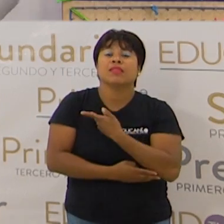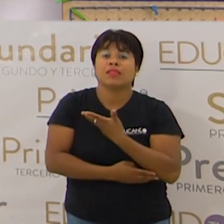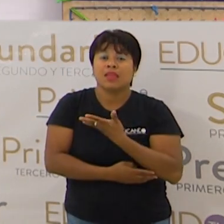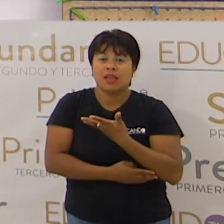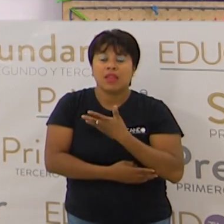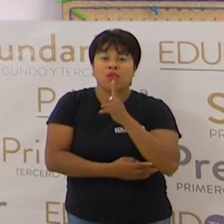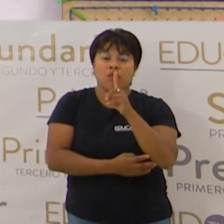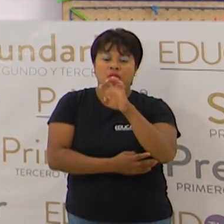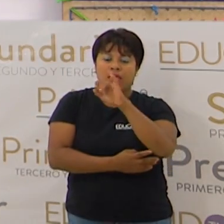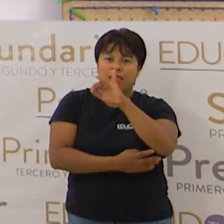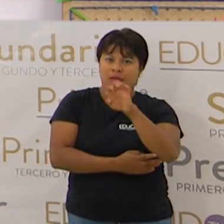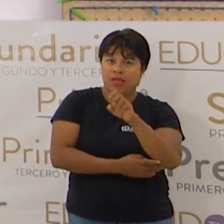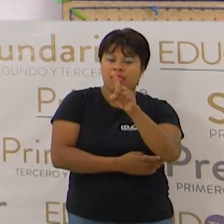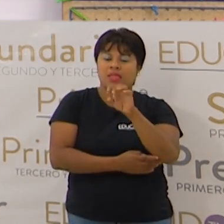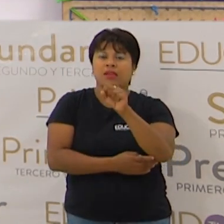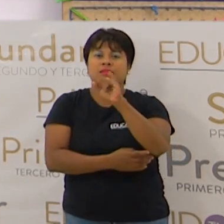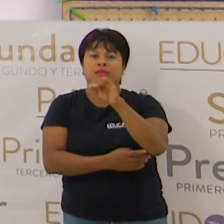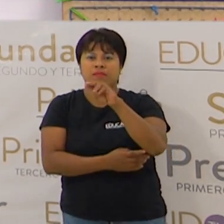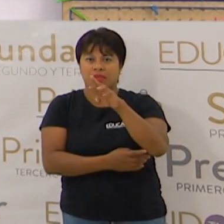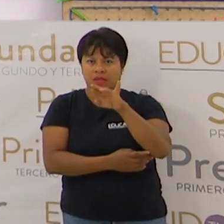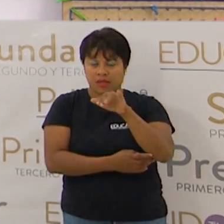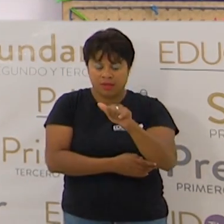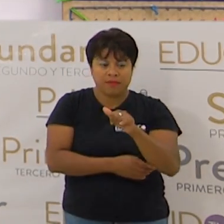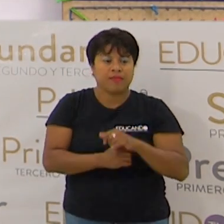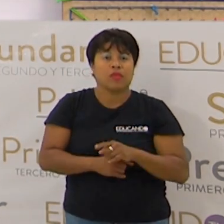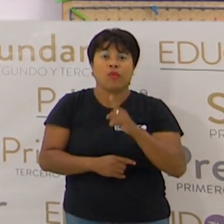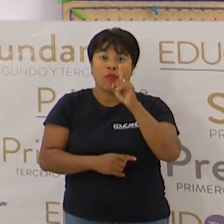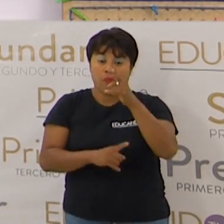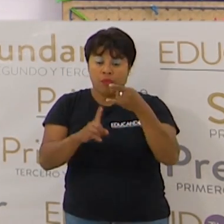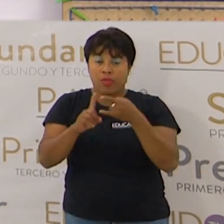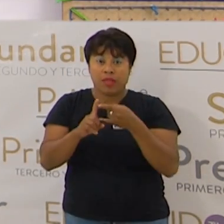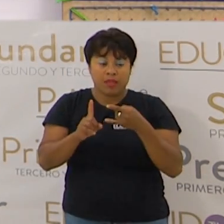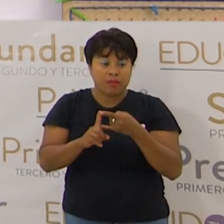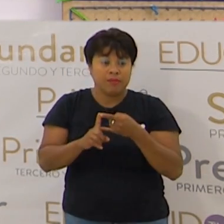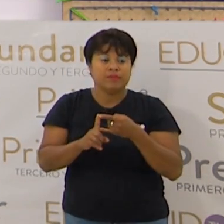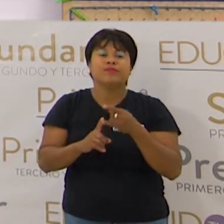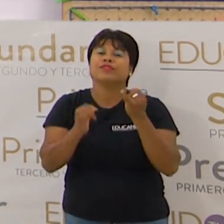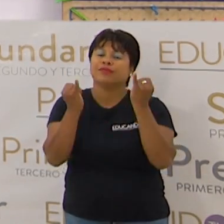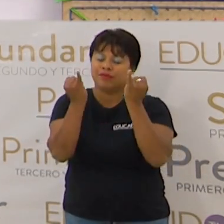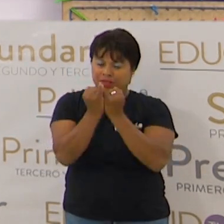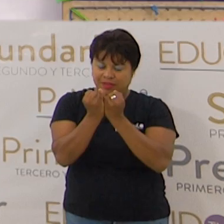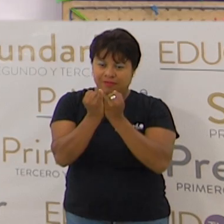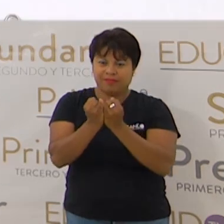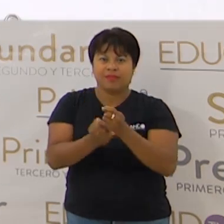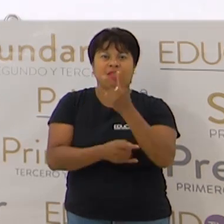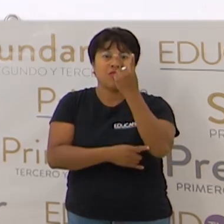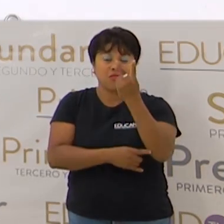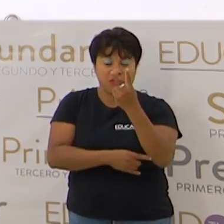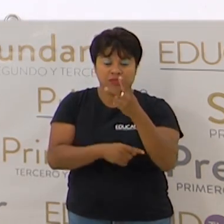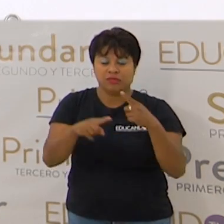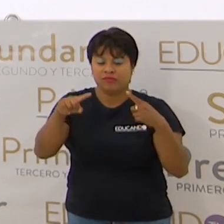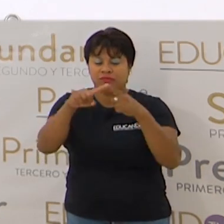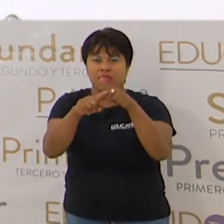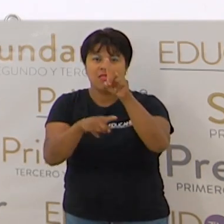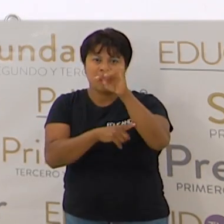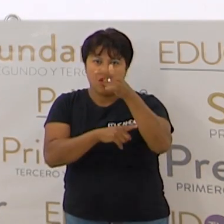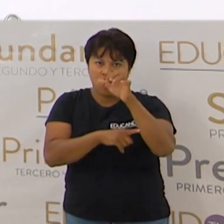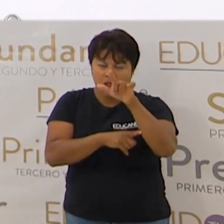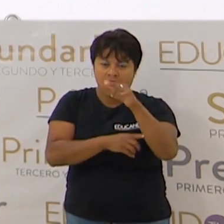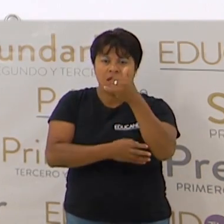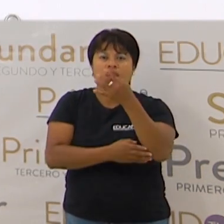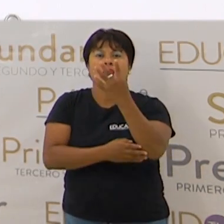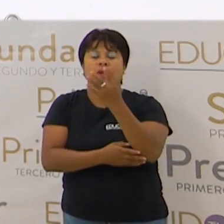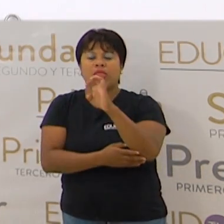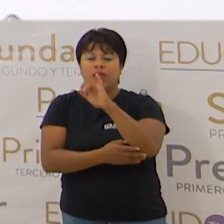un eje de simetría. Un cuadrado, igual, 2 diagonales y